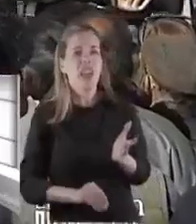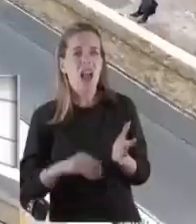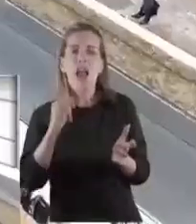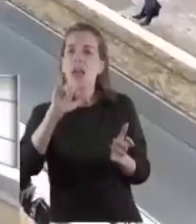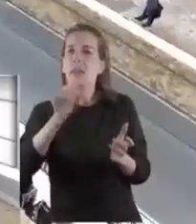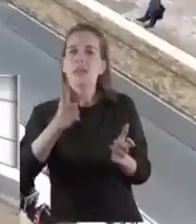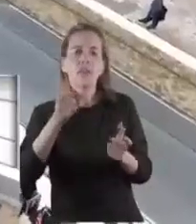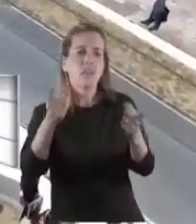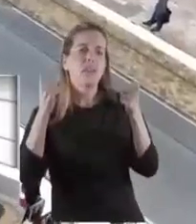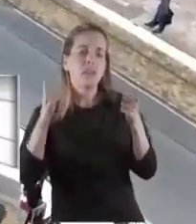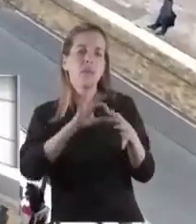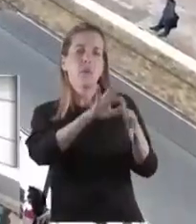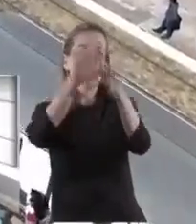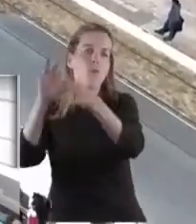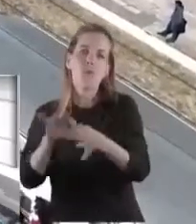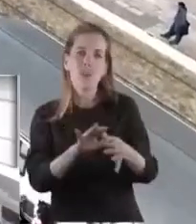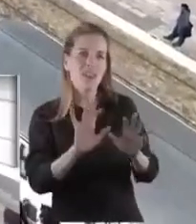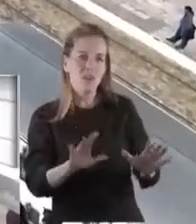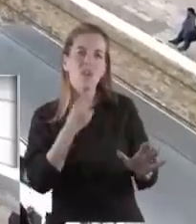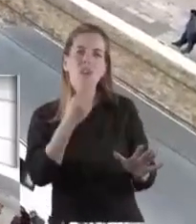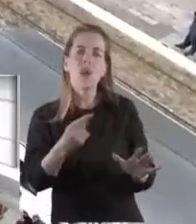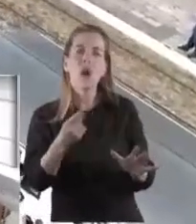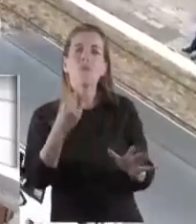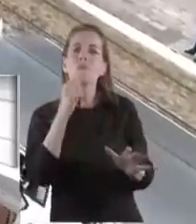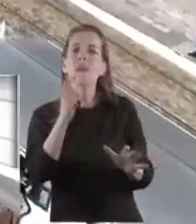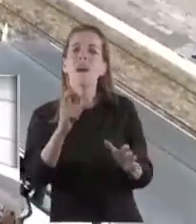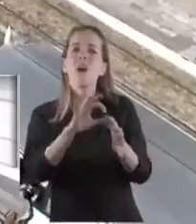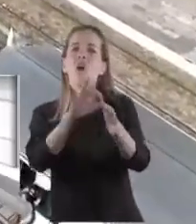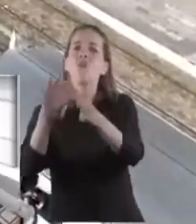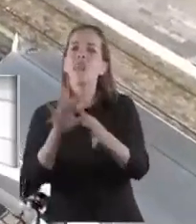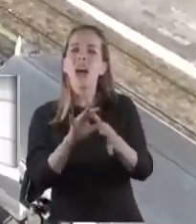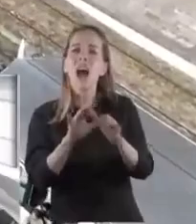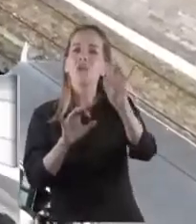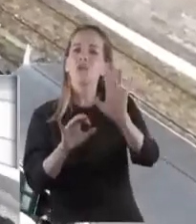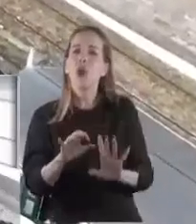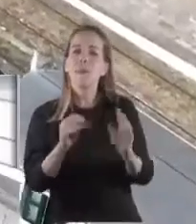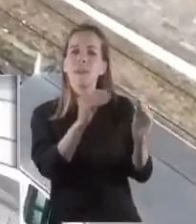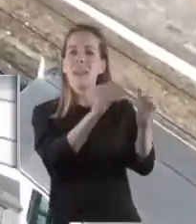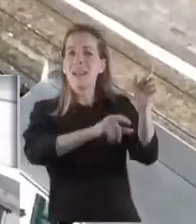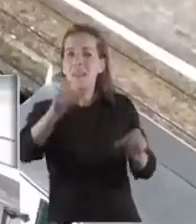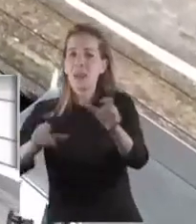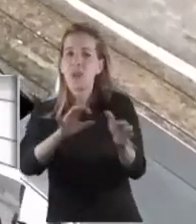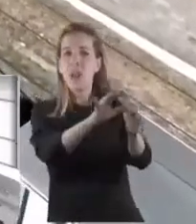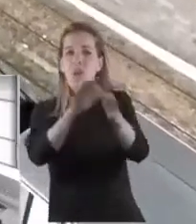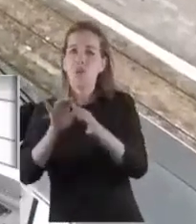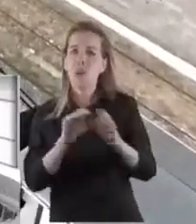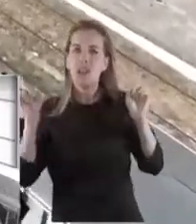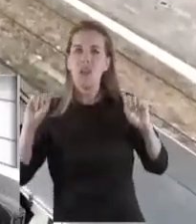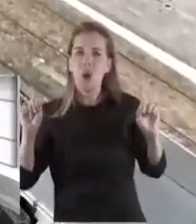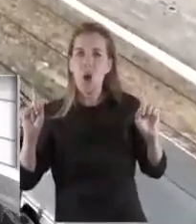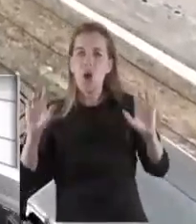más que nunca cuando yo hablo de unidad no hablo sólo de la unidad de nuestros compañeros bueno ahí está el presidente